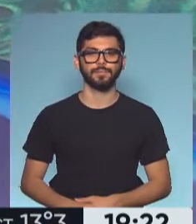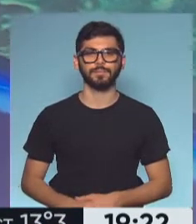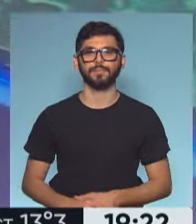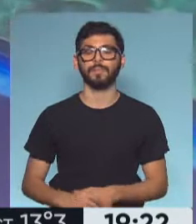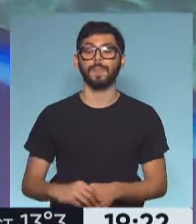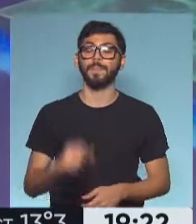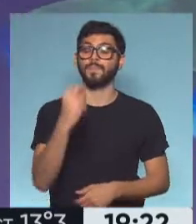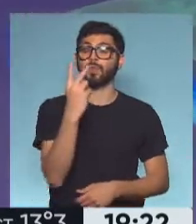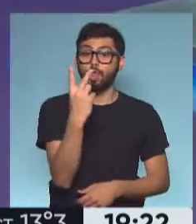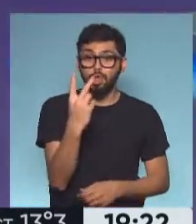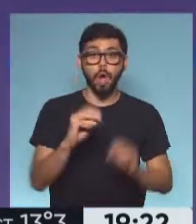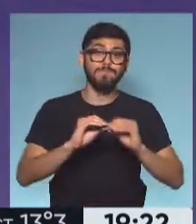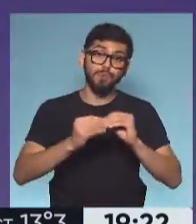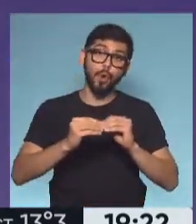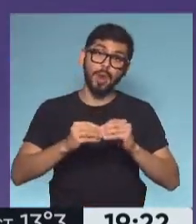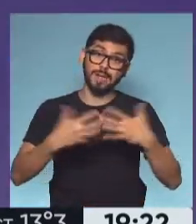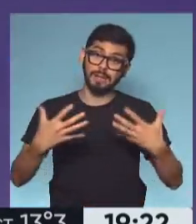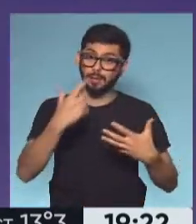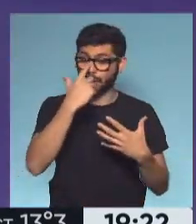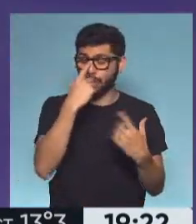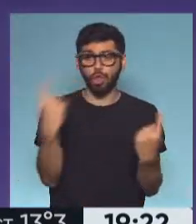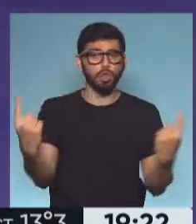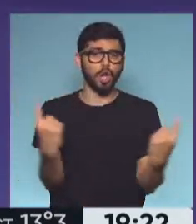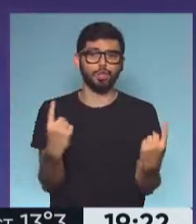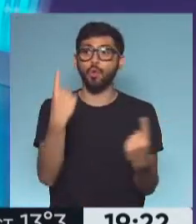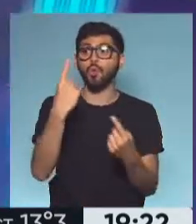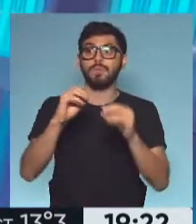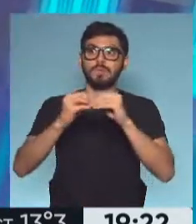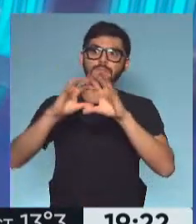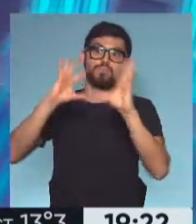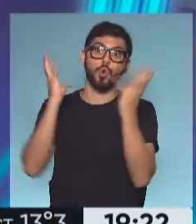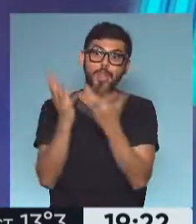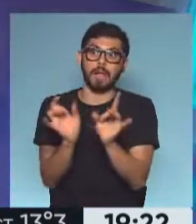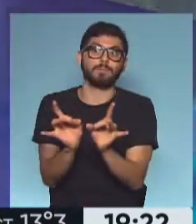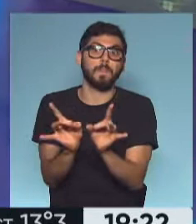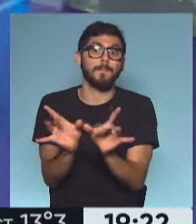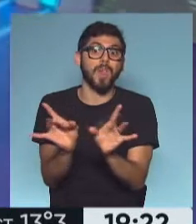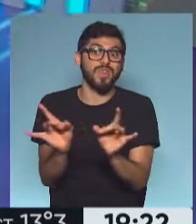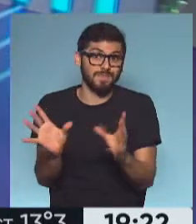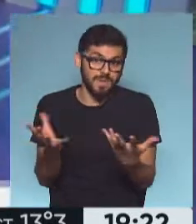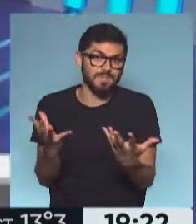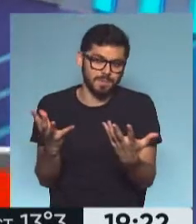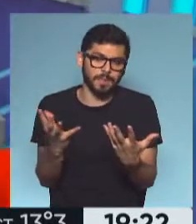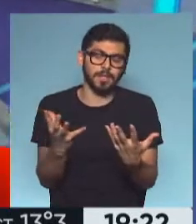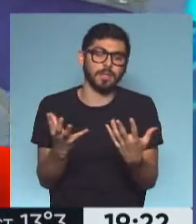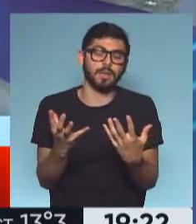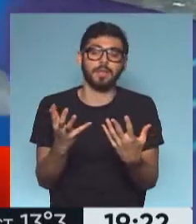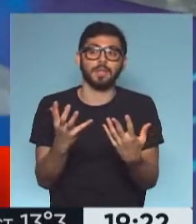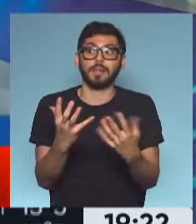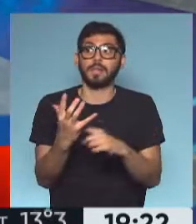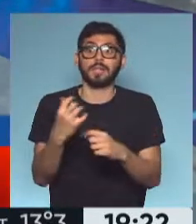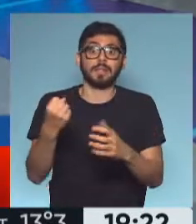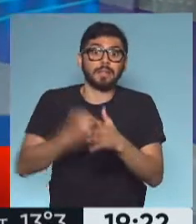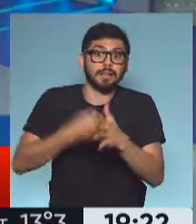Hay dos vertientes, hay dos grandes problemas, hay dos frentes abiertos, uno que es mundial, uno que es el de la pandemia, uno que es el de conseguir